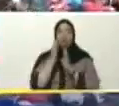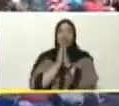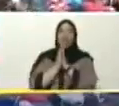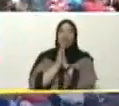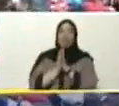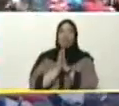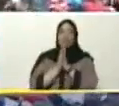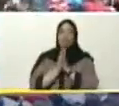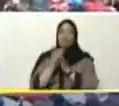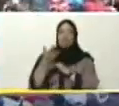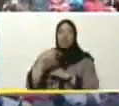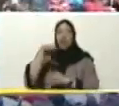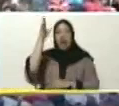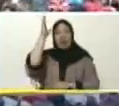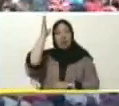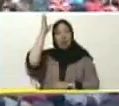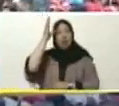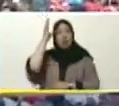que me dé sabiduría,